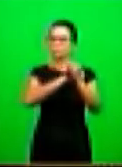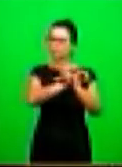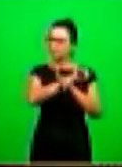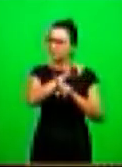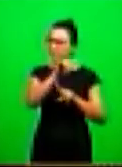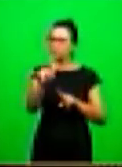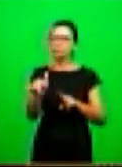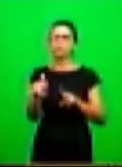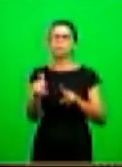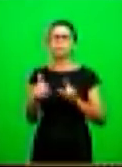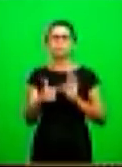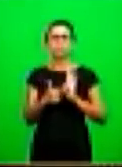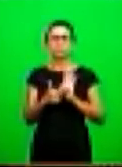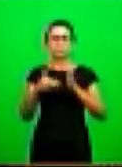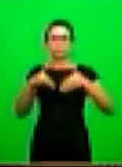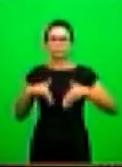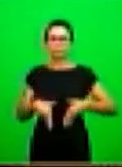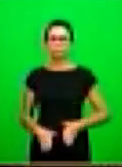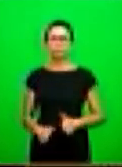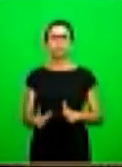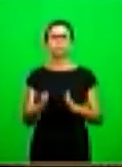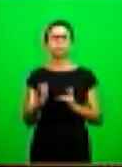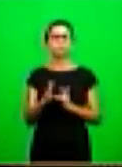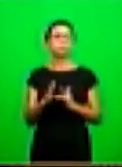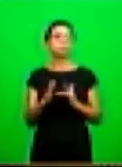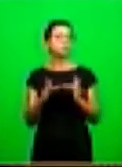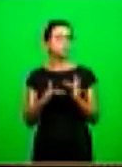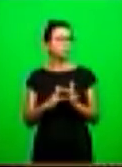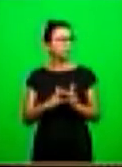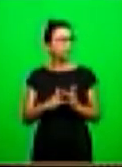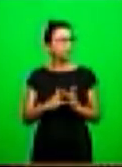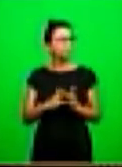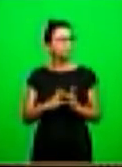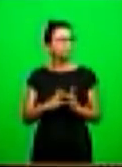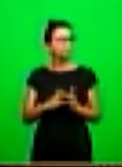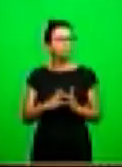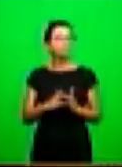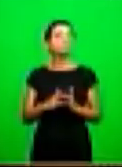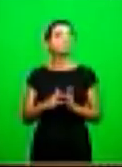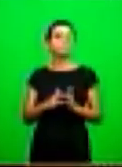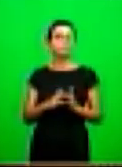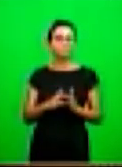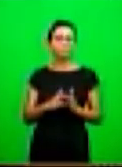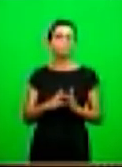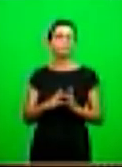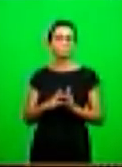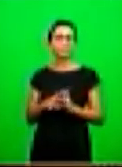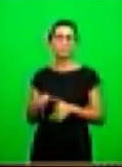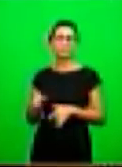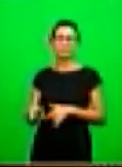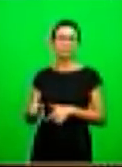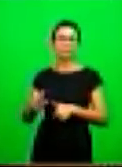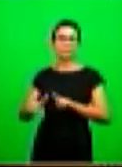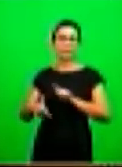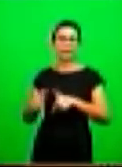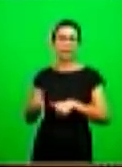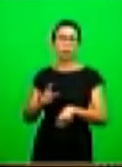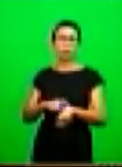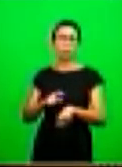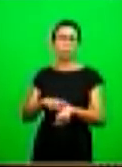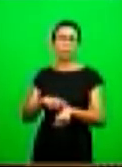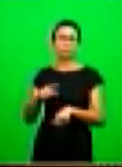las profecías que hablaban del nacimiento de Mesías, a pesar de todo esto, Israel vivió su mayor crisis